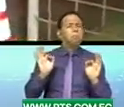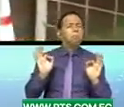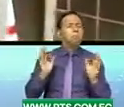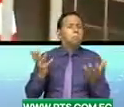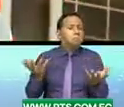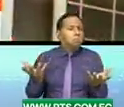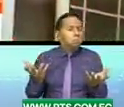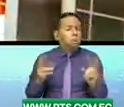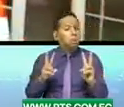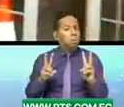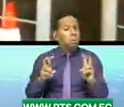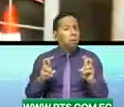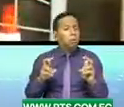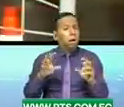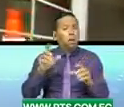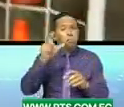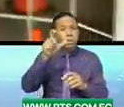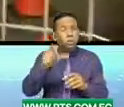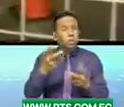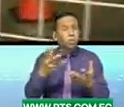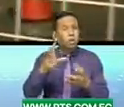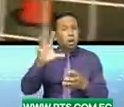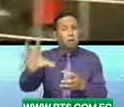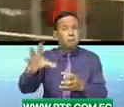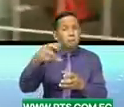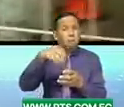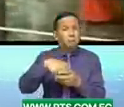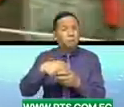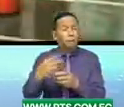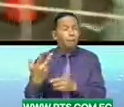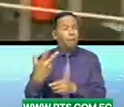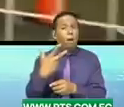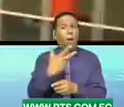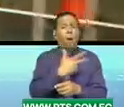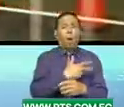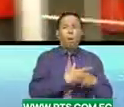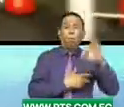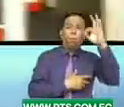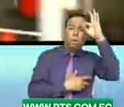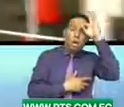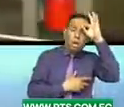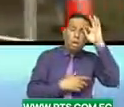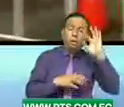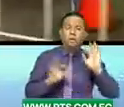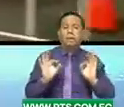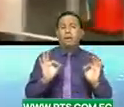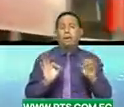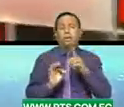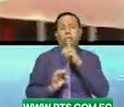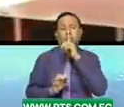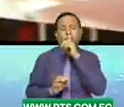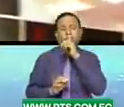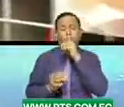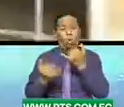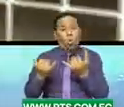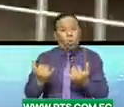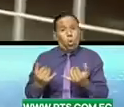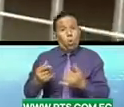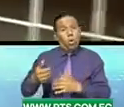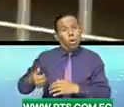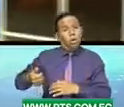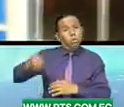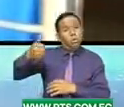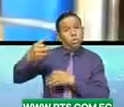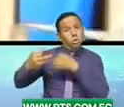en cuanto al traslado del pp l alias fito a quien le concedieron hoy una medida de 'habeas